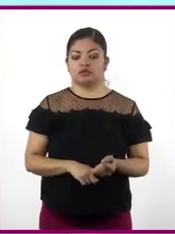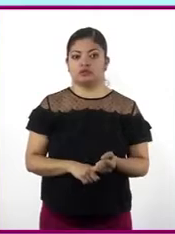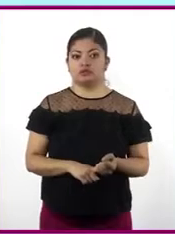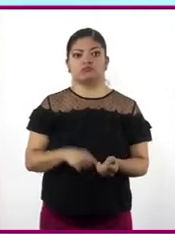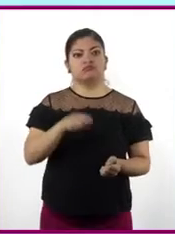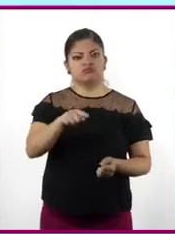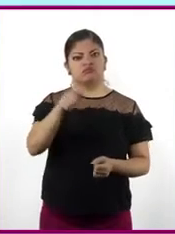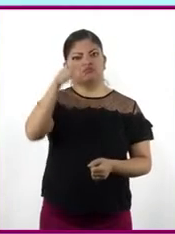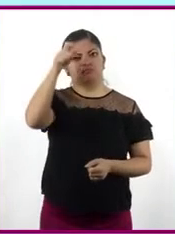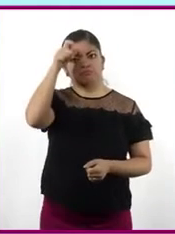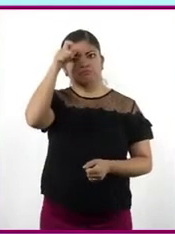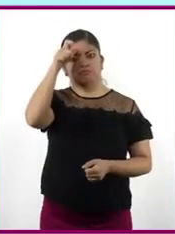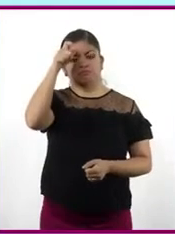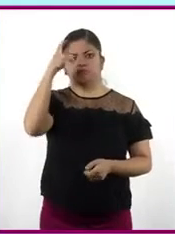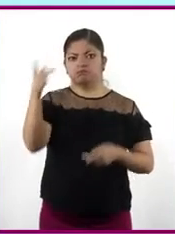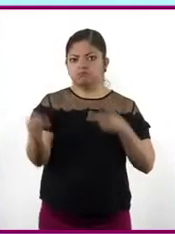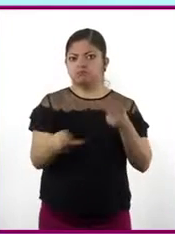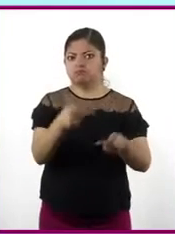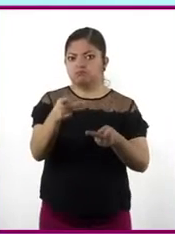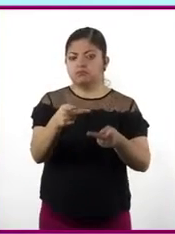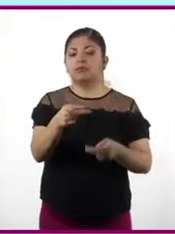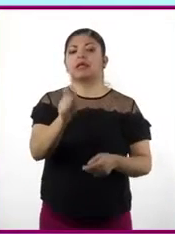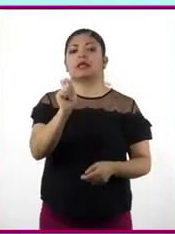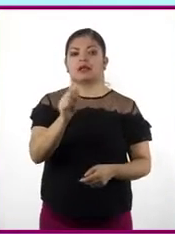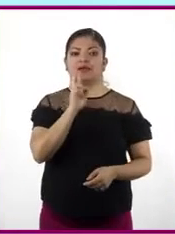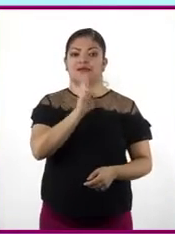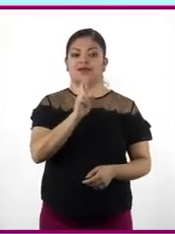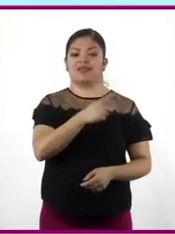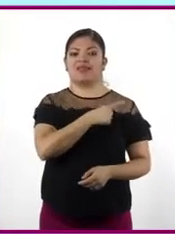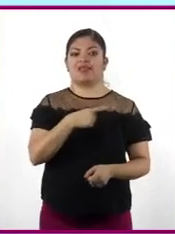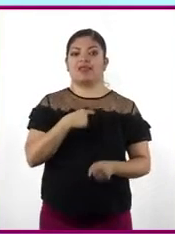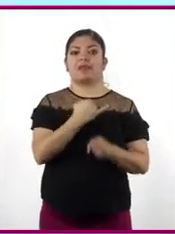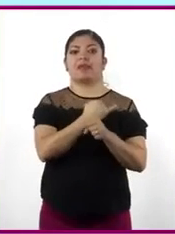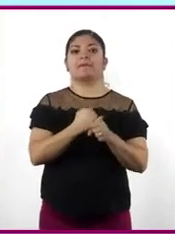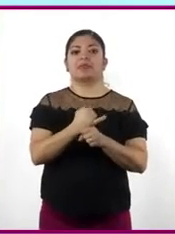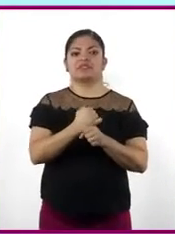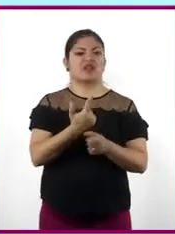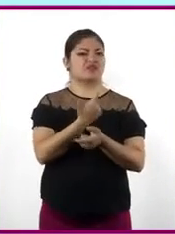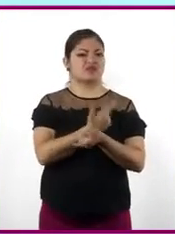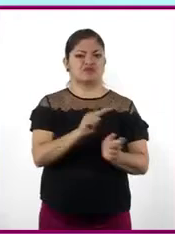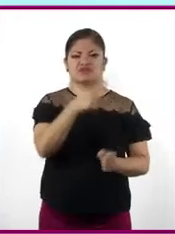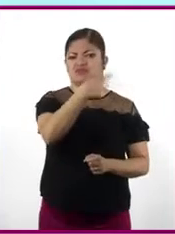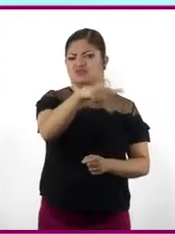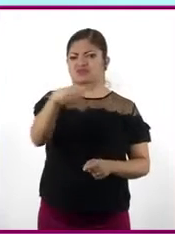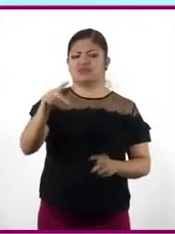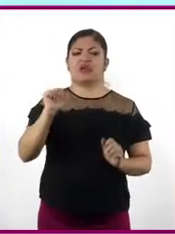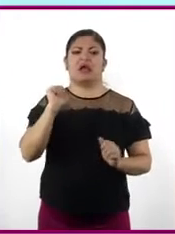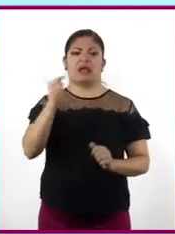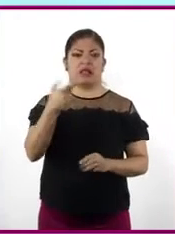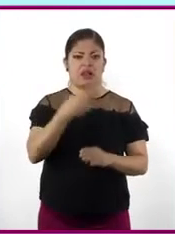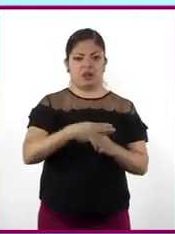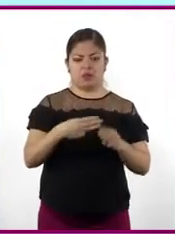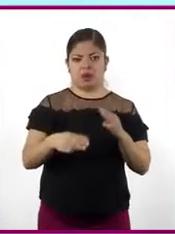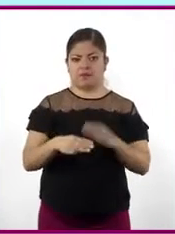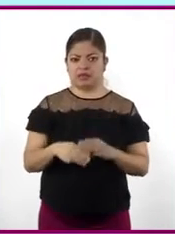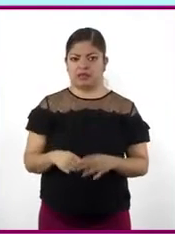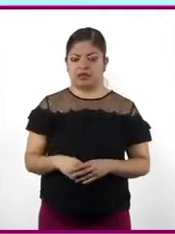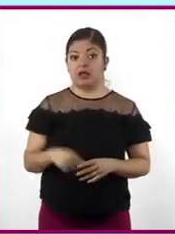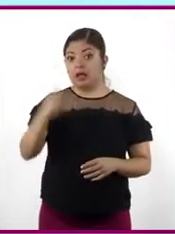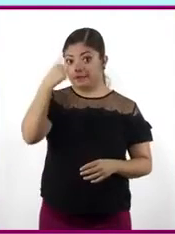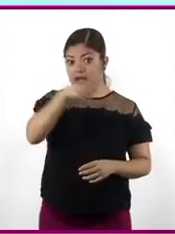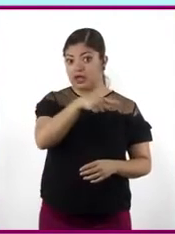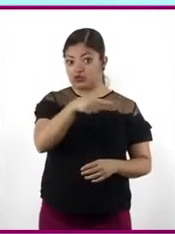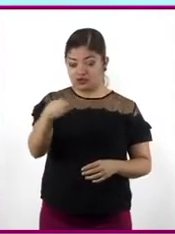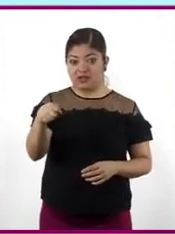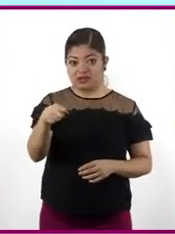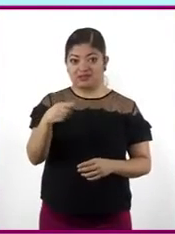interrogantes planteadas en el video corresponden a una investigación escolar de cualquiera de sus asignaturas. Para que la